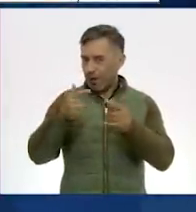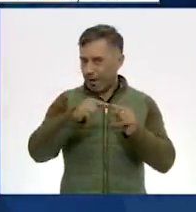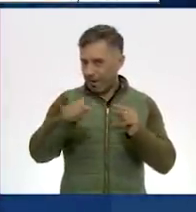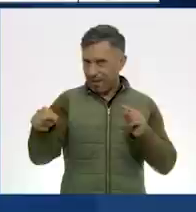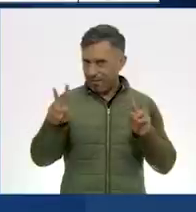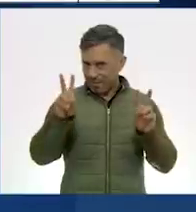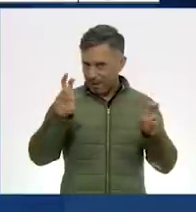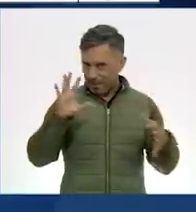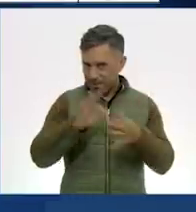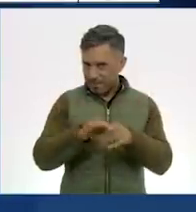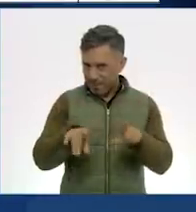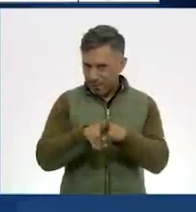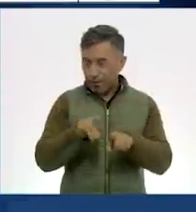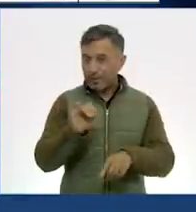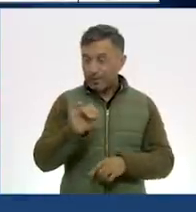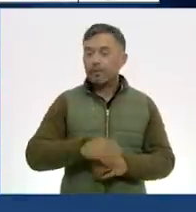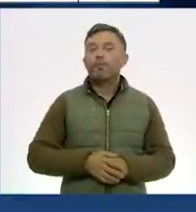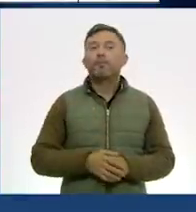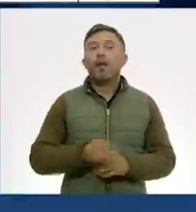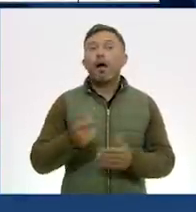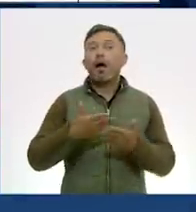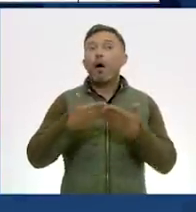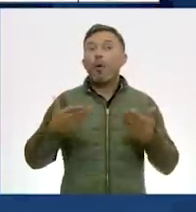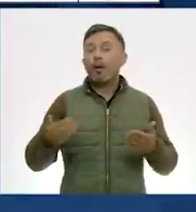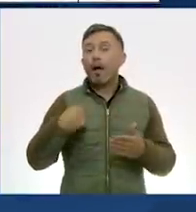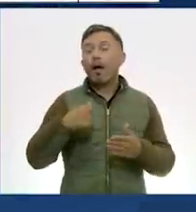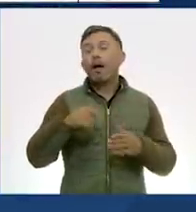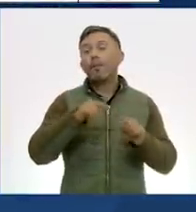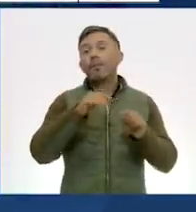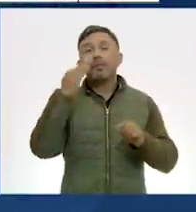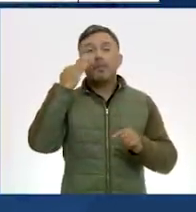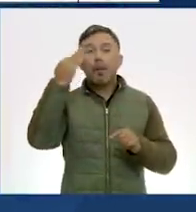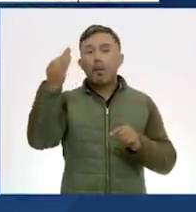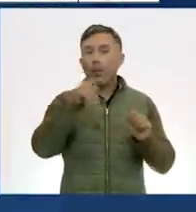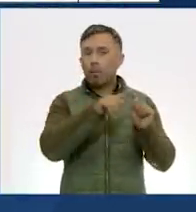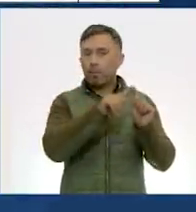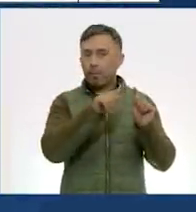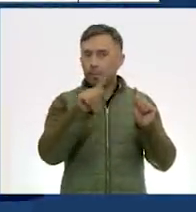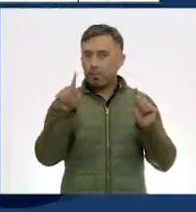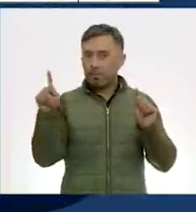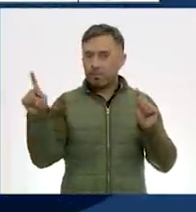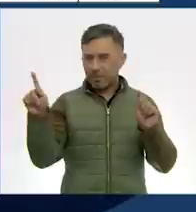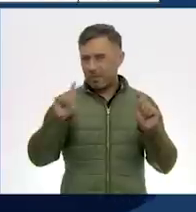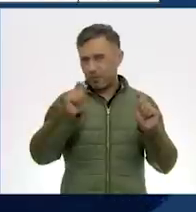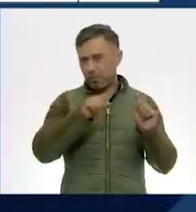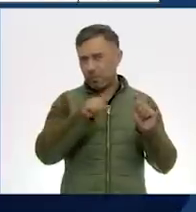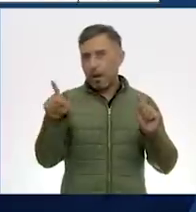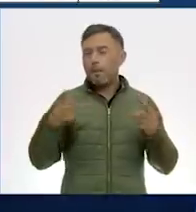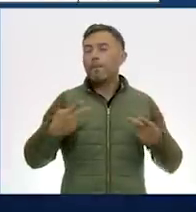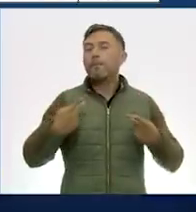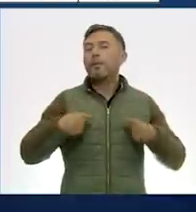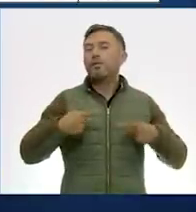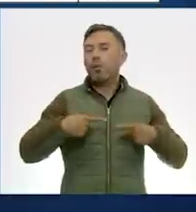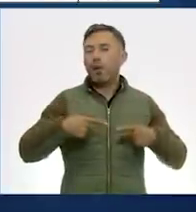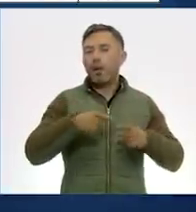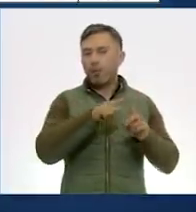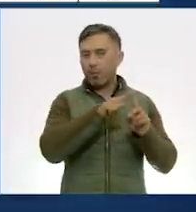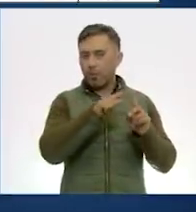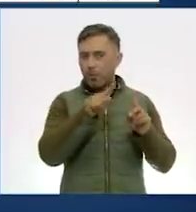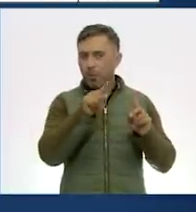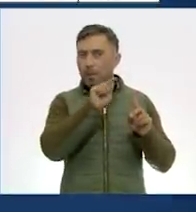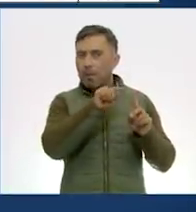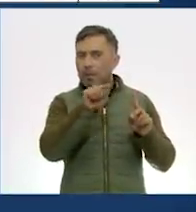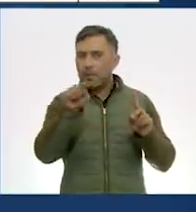Vimos una. ahora vamos a ver una línea del tiempo, pues, de una persona, ¿no? A ver. Acontecimientos